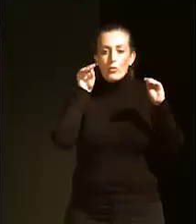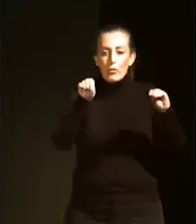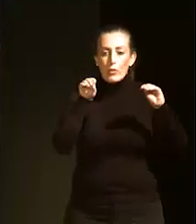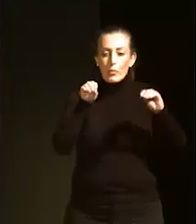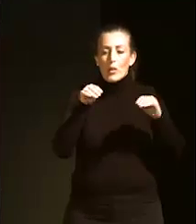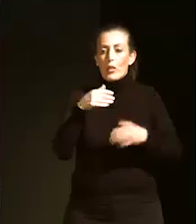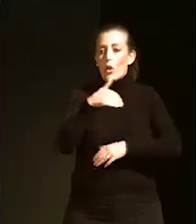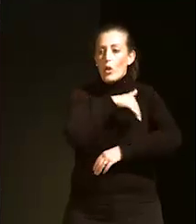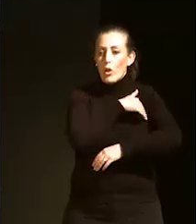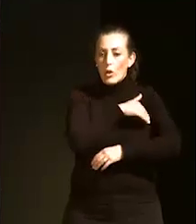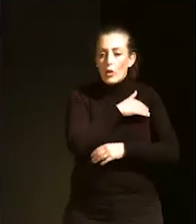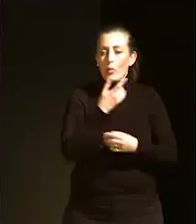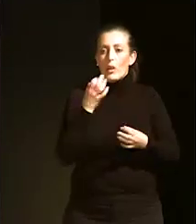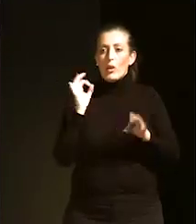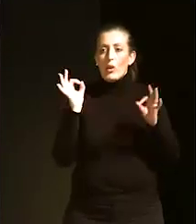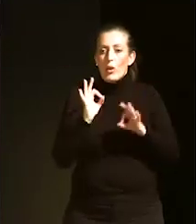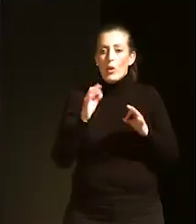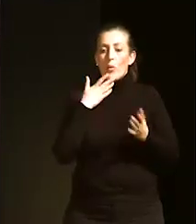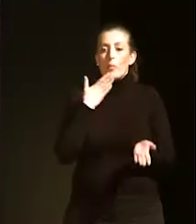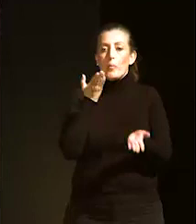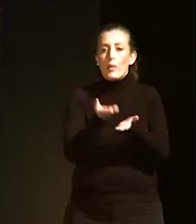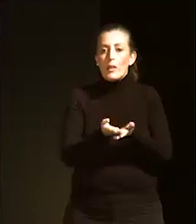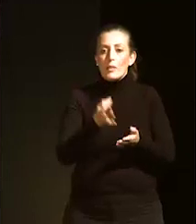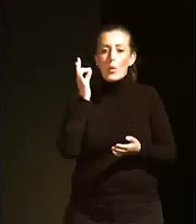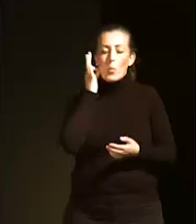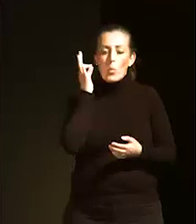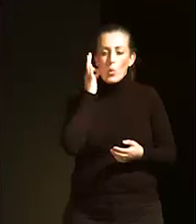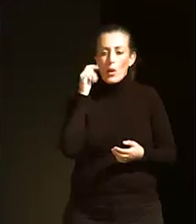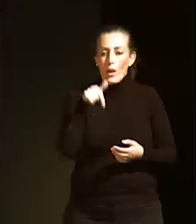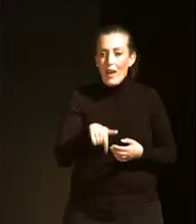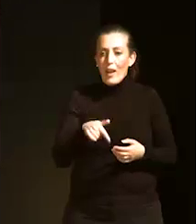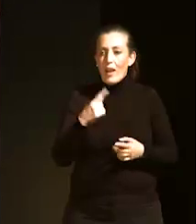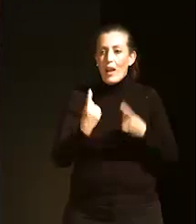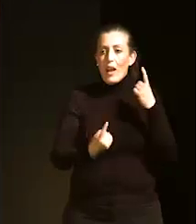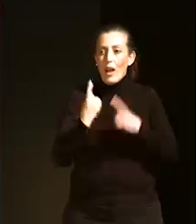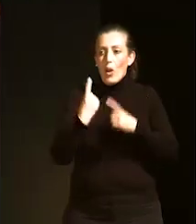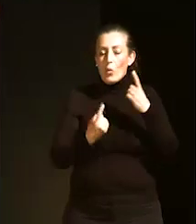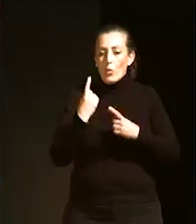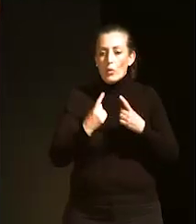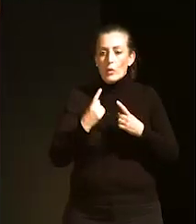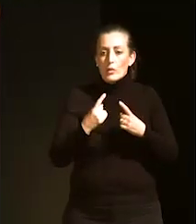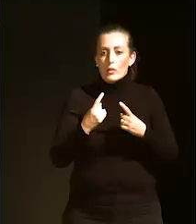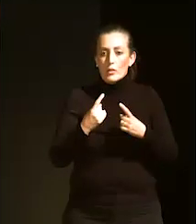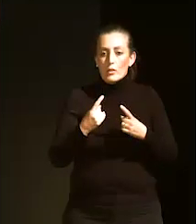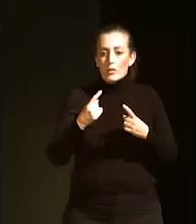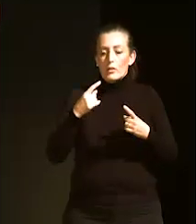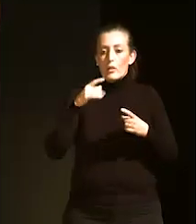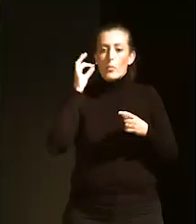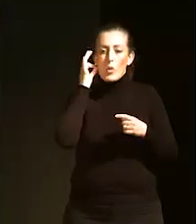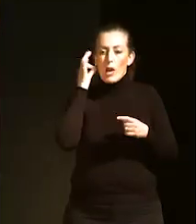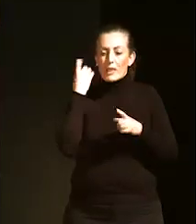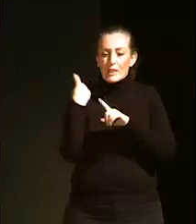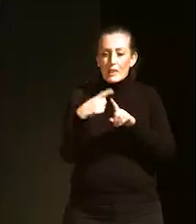académica y el planteamiento tan sólido de mujeres mayas como aura cum es verdad iris